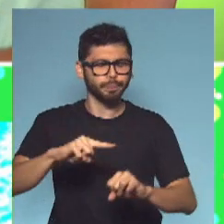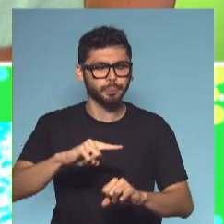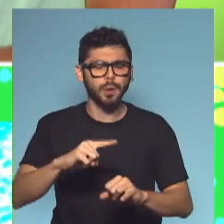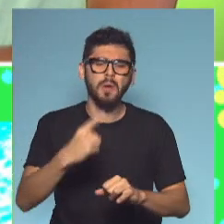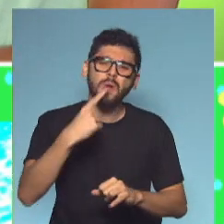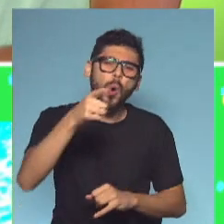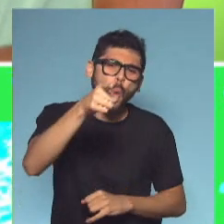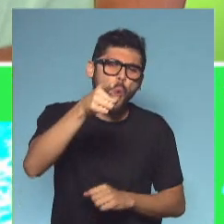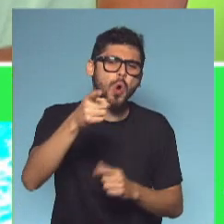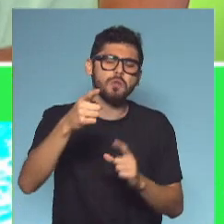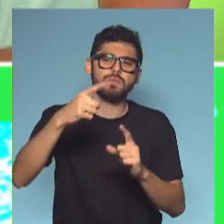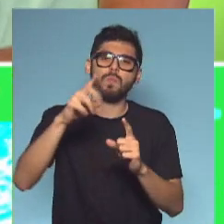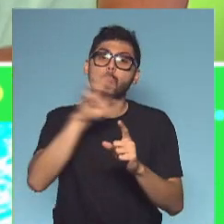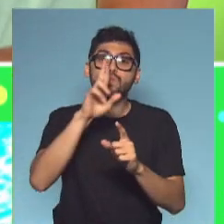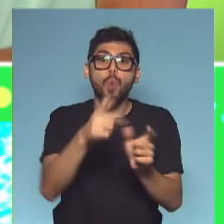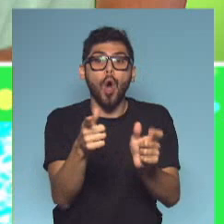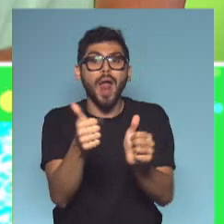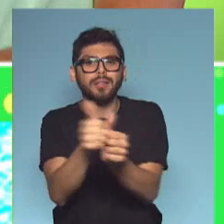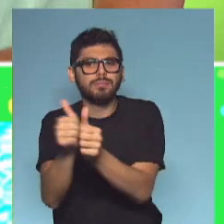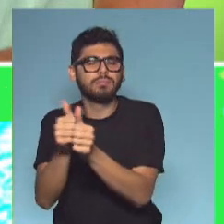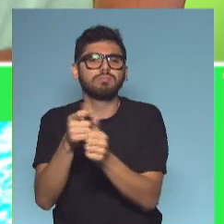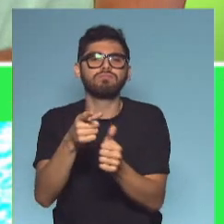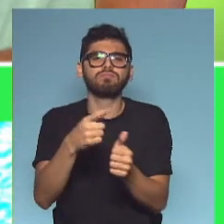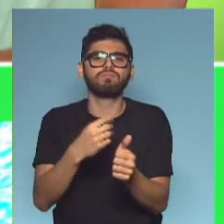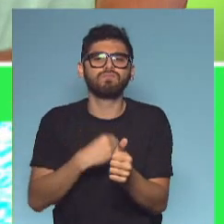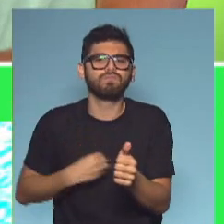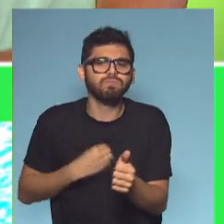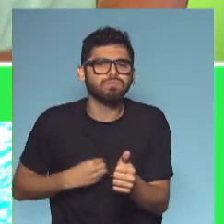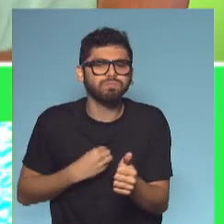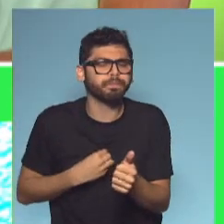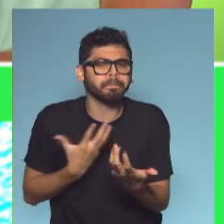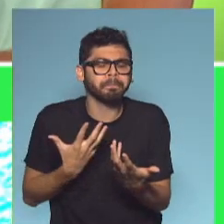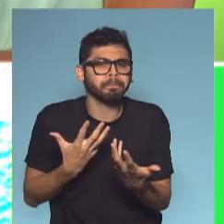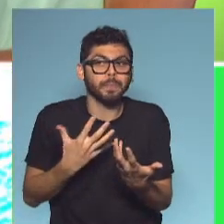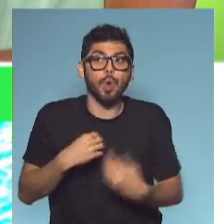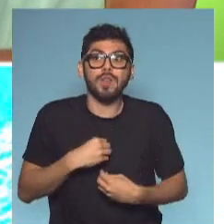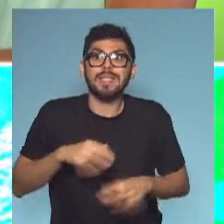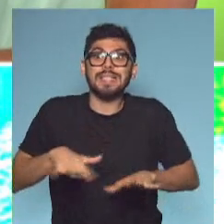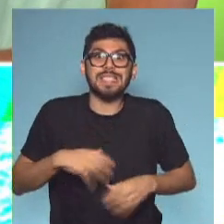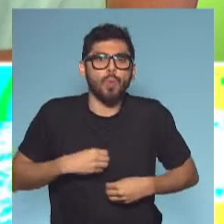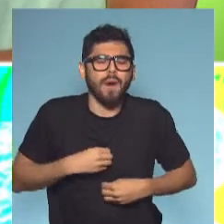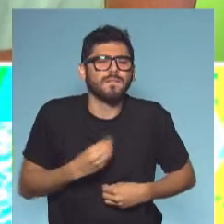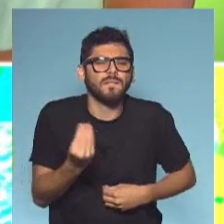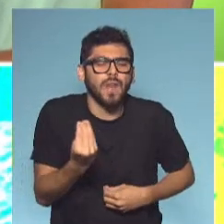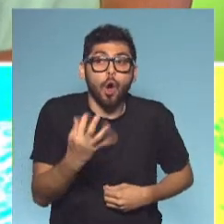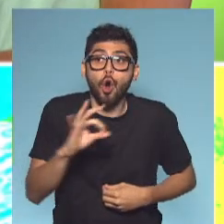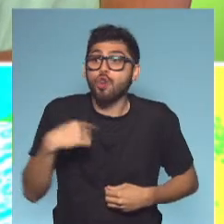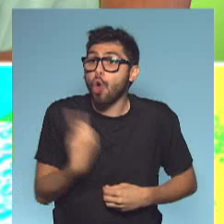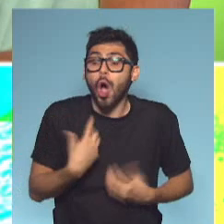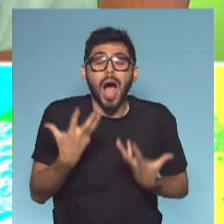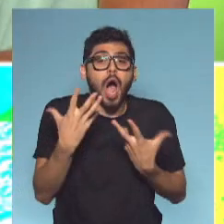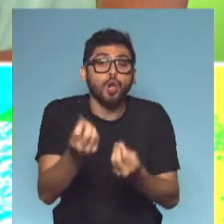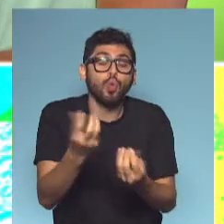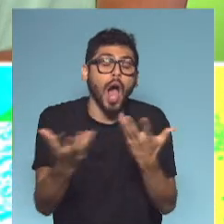las personas, mujeres cercanas que tenés, qué se siente estar en esa situación y también saber si de alguna manera nosotros podemos